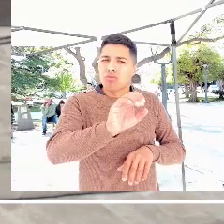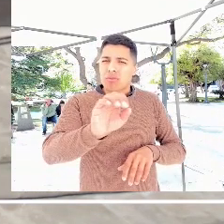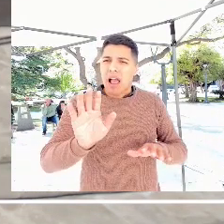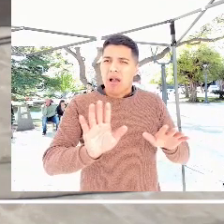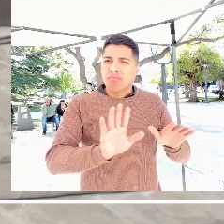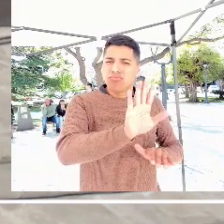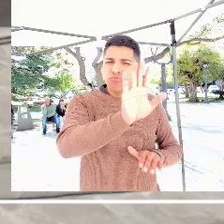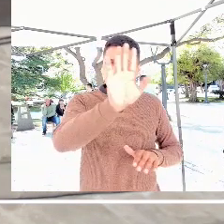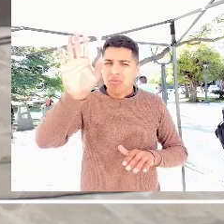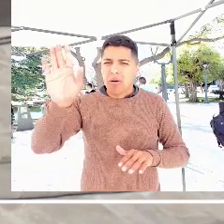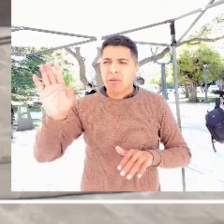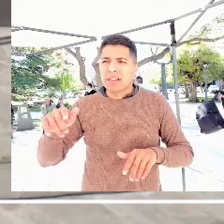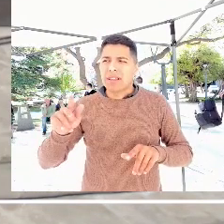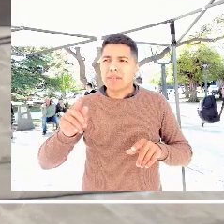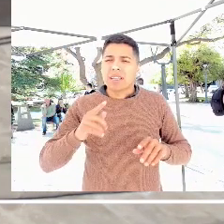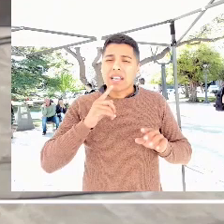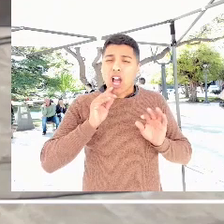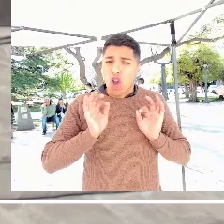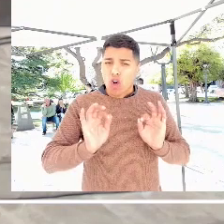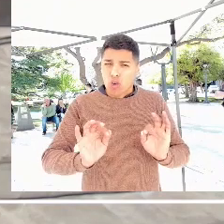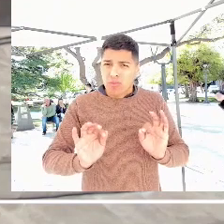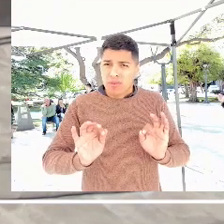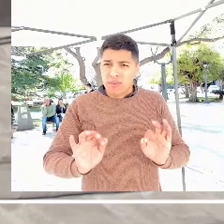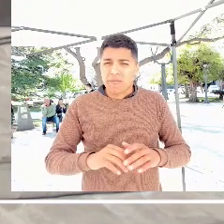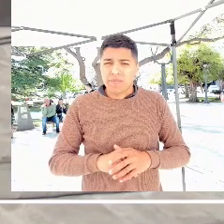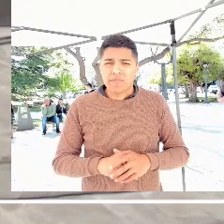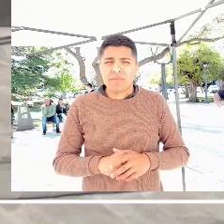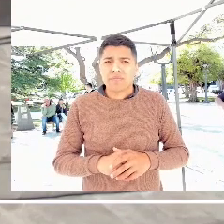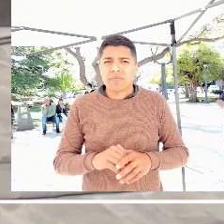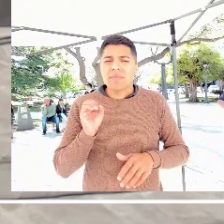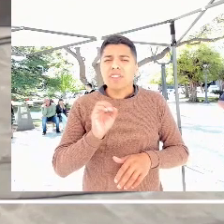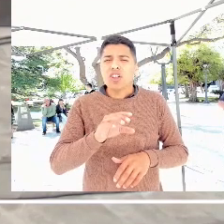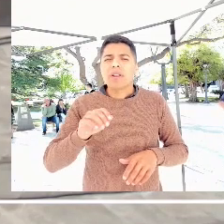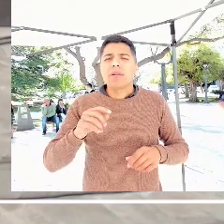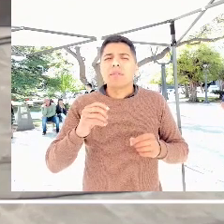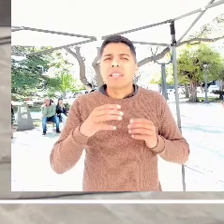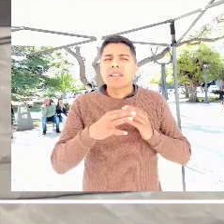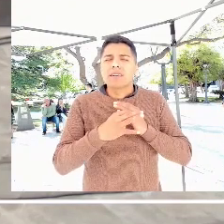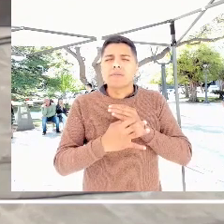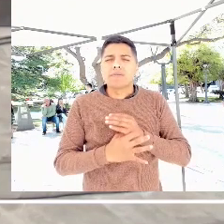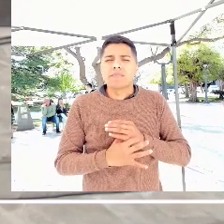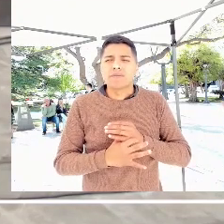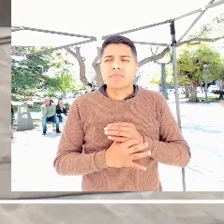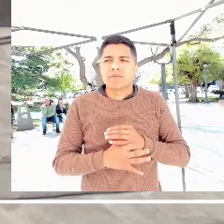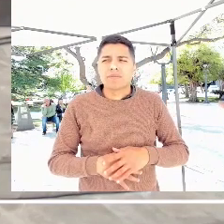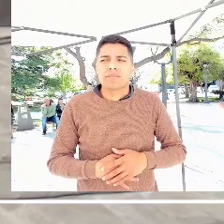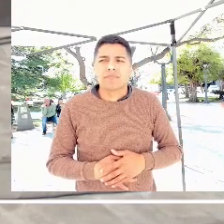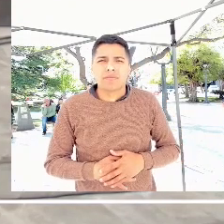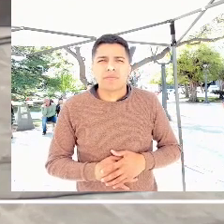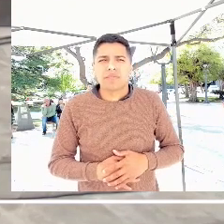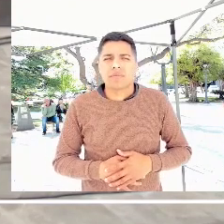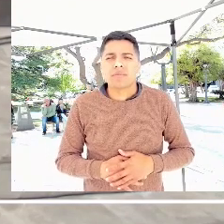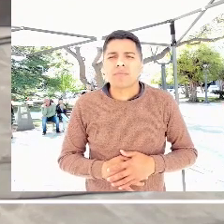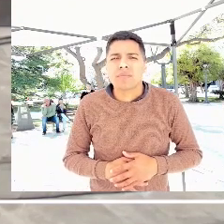votación, tanto en general como en tratamiento en particular del expediente de referencia.